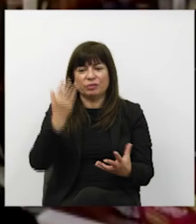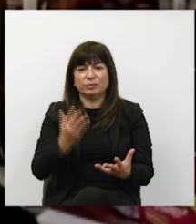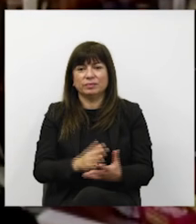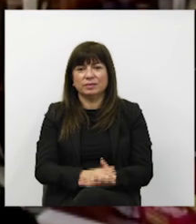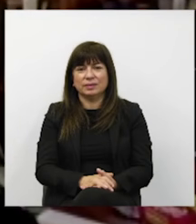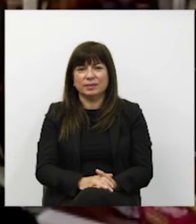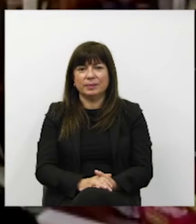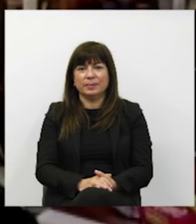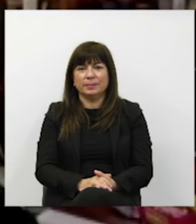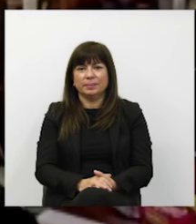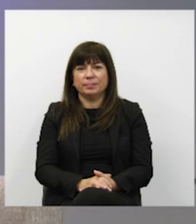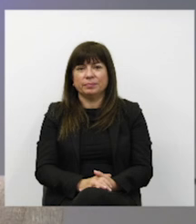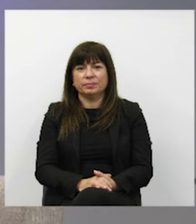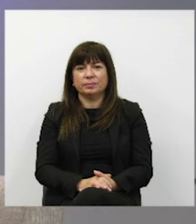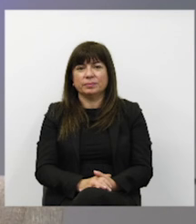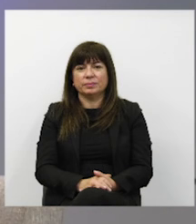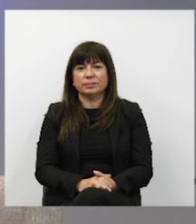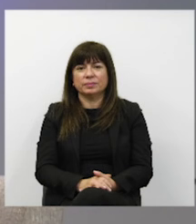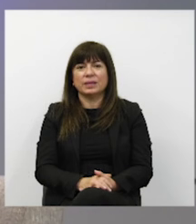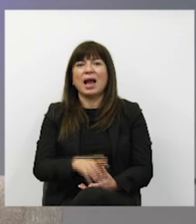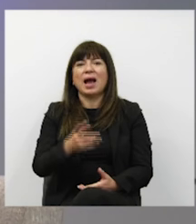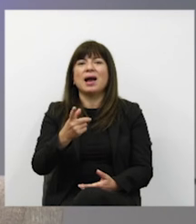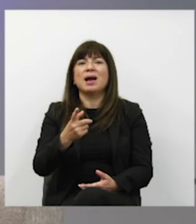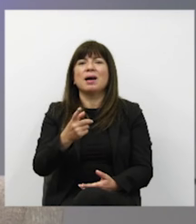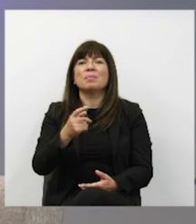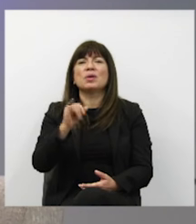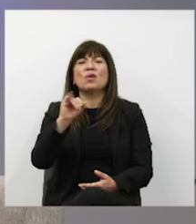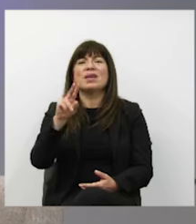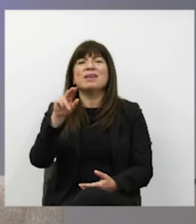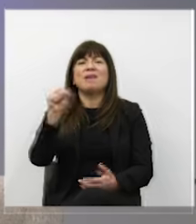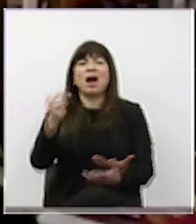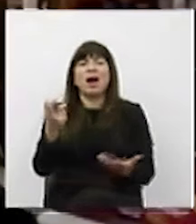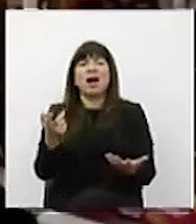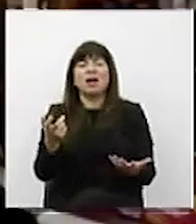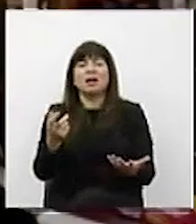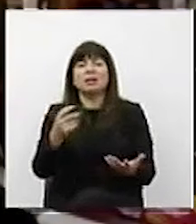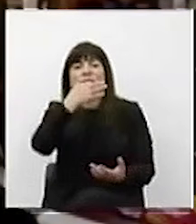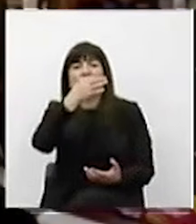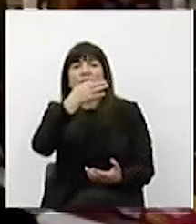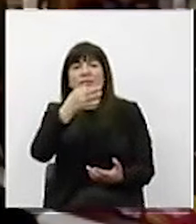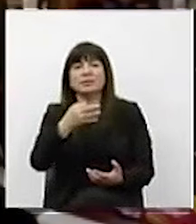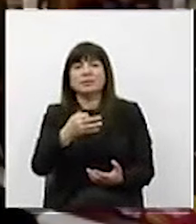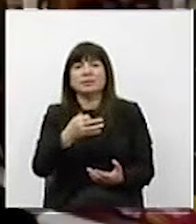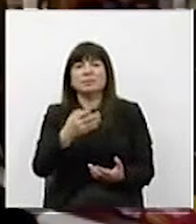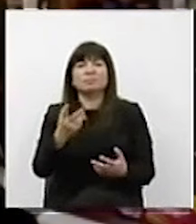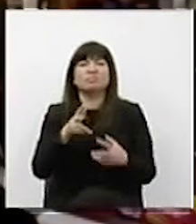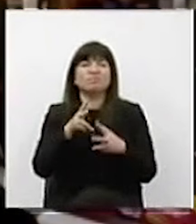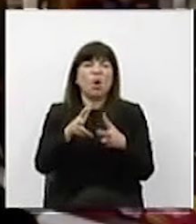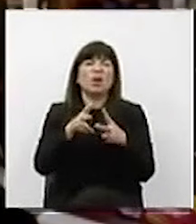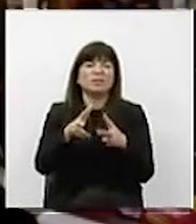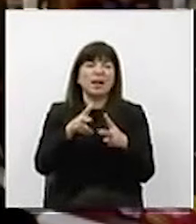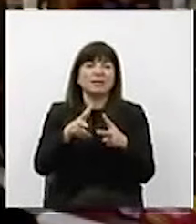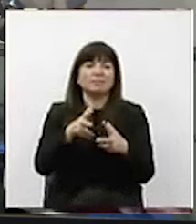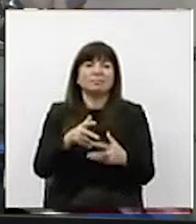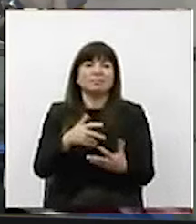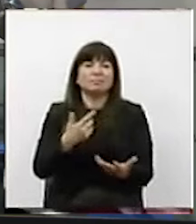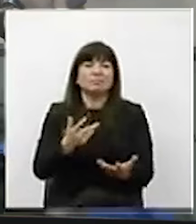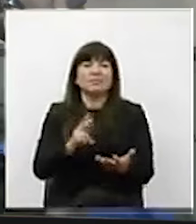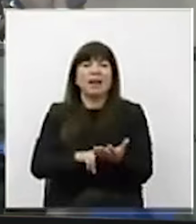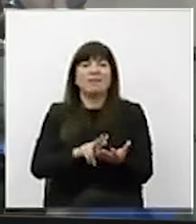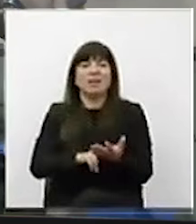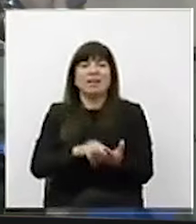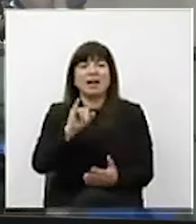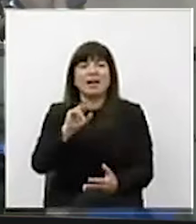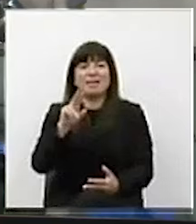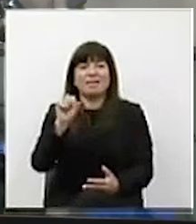ahora. Oye, mira, para ir cerrando... Lo del IVA, no, pero déjame decir lo del IVA. Lo que iba a decir del IVA es por puro molestar. El